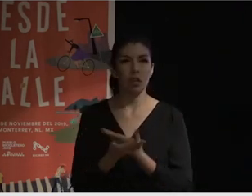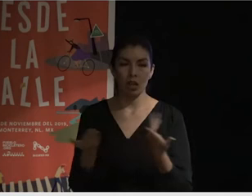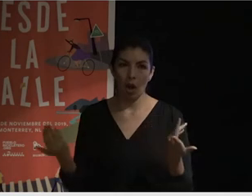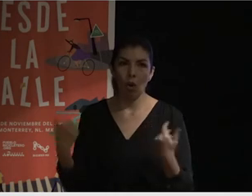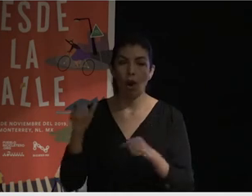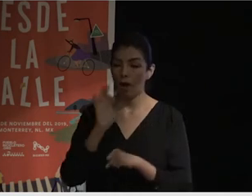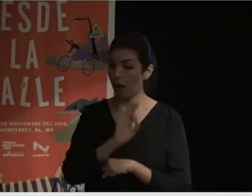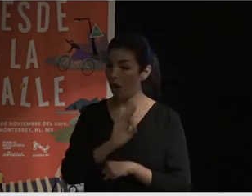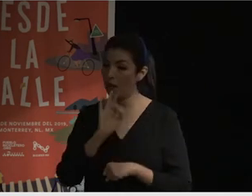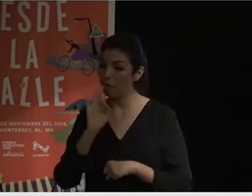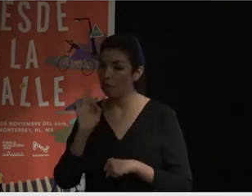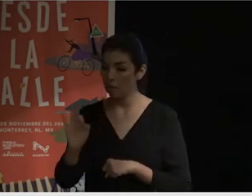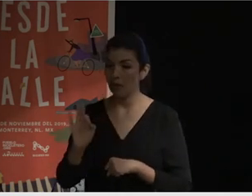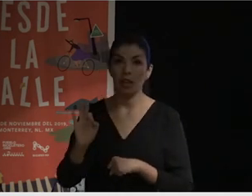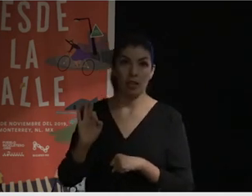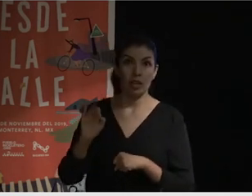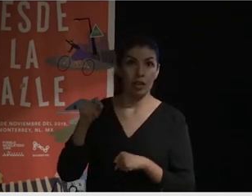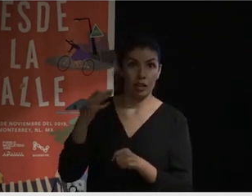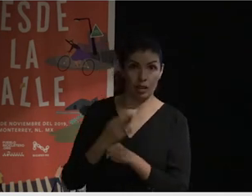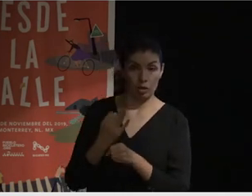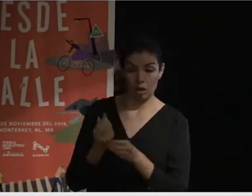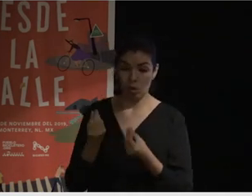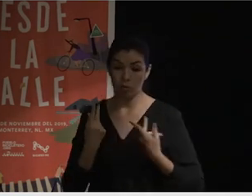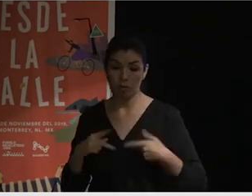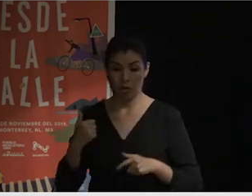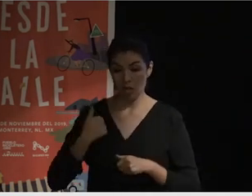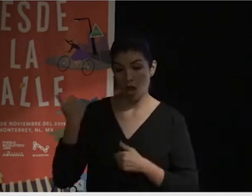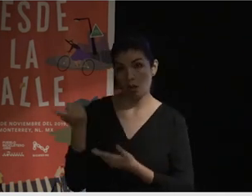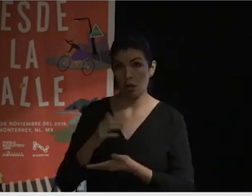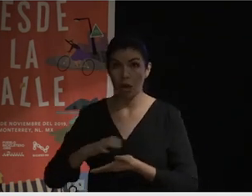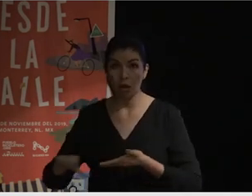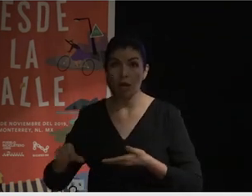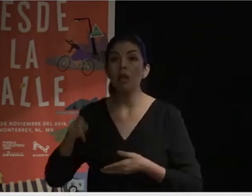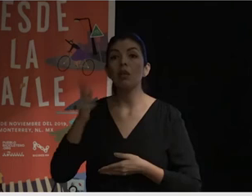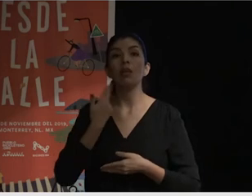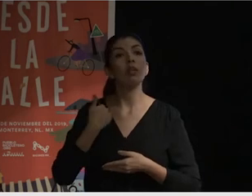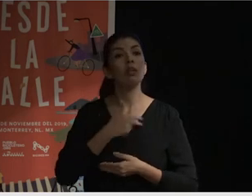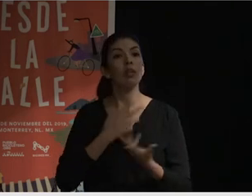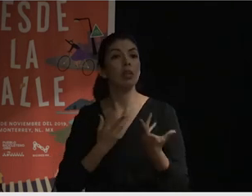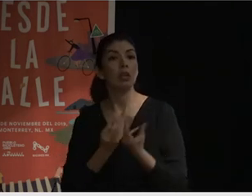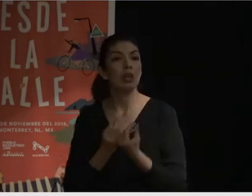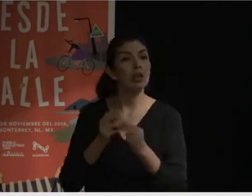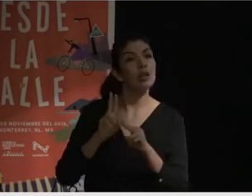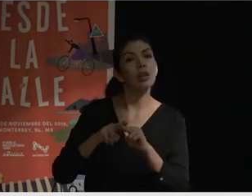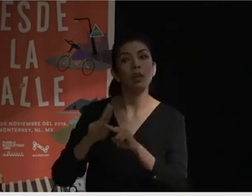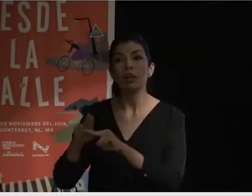sentados durante un buen fin en México es realmente, no